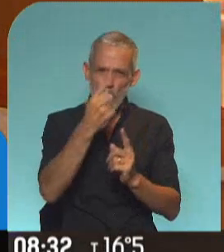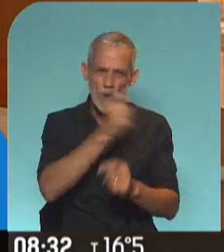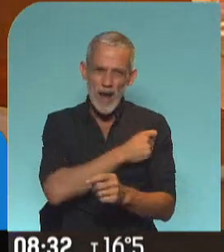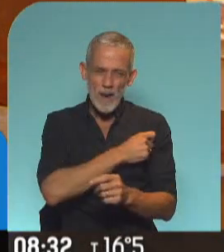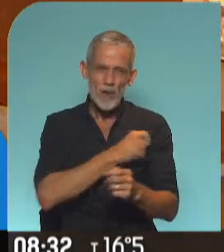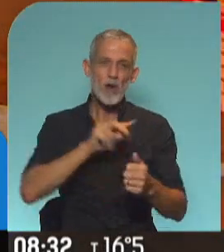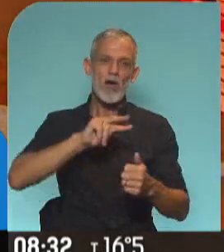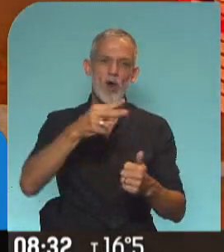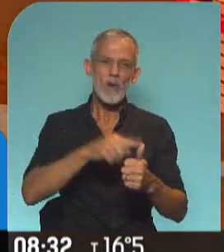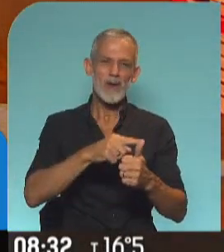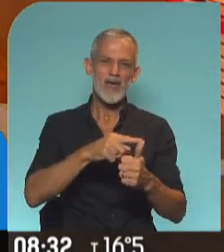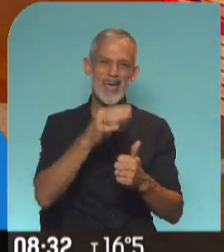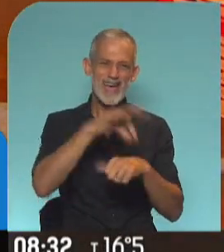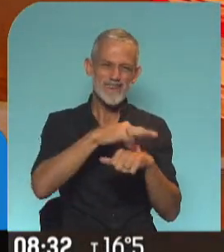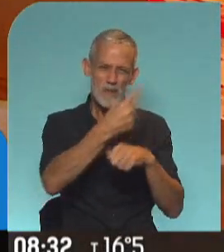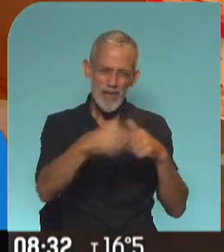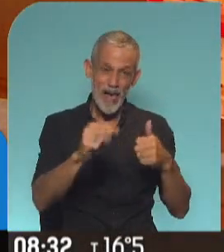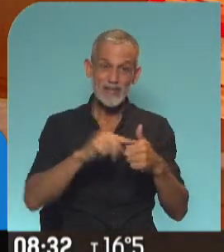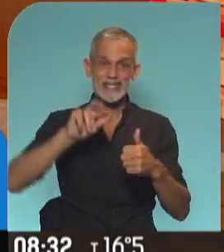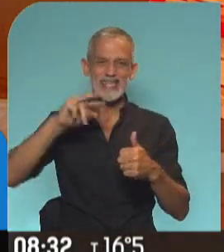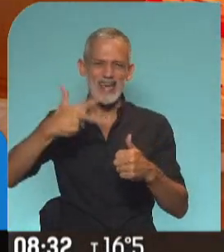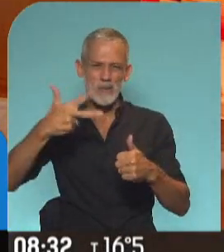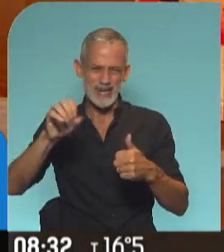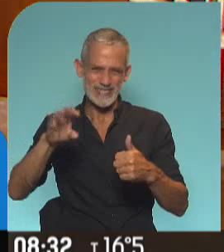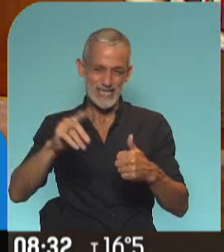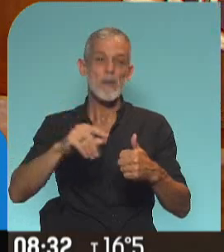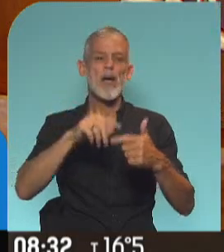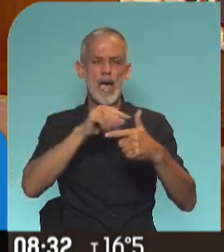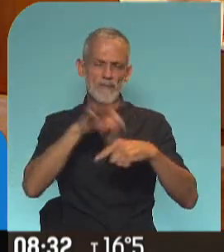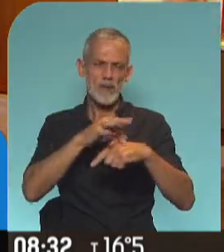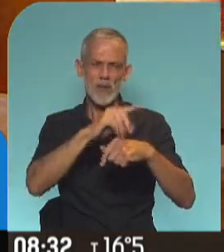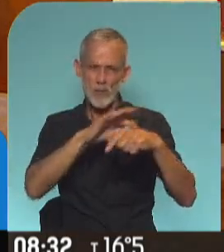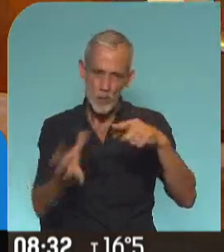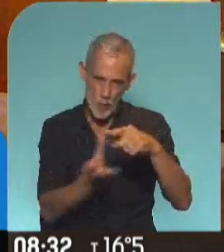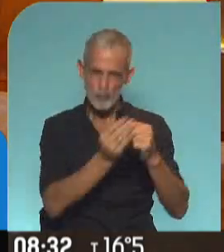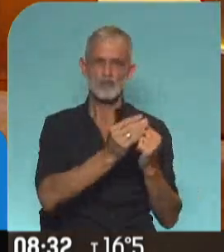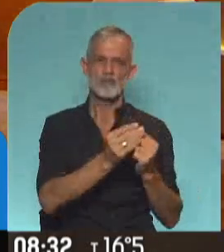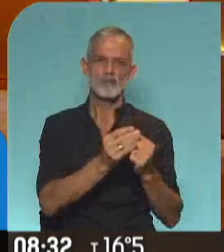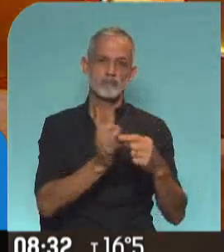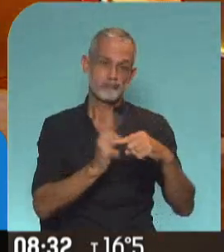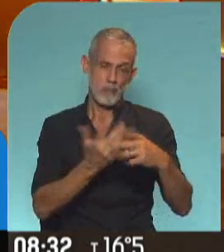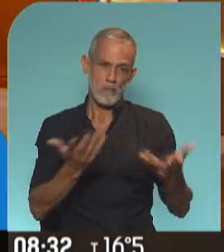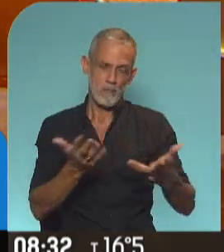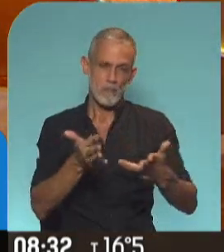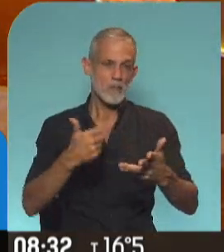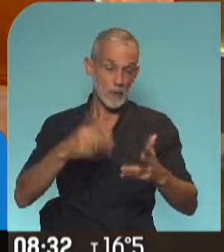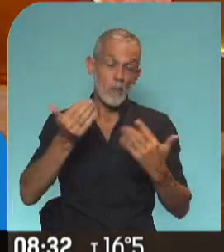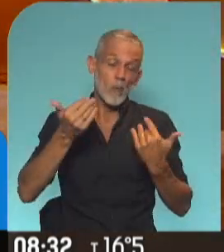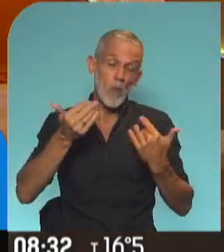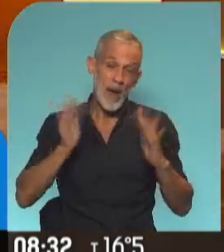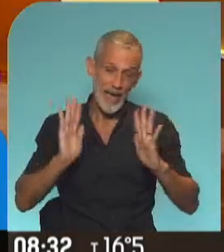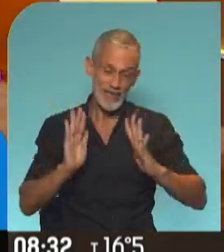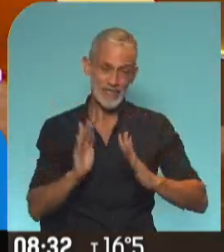protege contra distintas distintos microorganismos esto habría que estudiarlo a ver si es posible no lo descarto